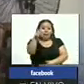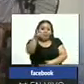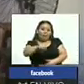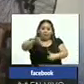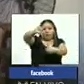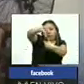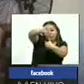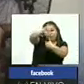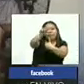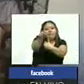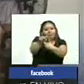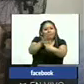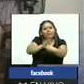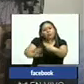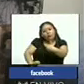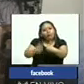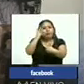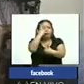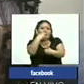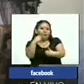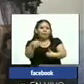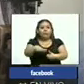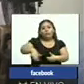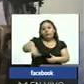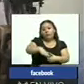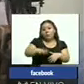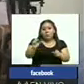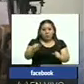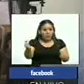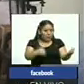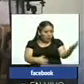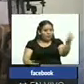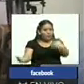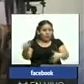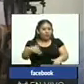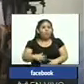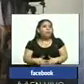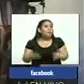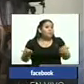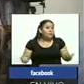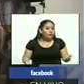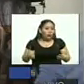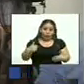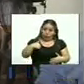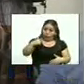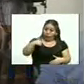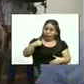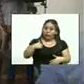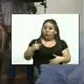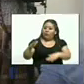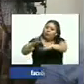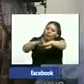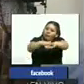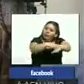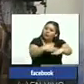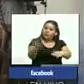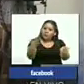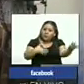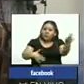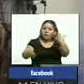Pulgarcito, tantos lugares bonitos que tiene para que todos vengamos a visitar. Y les hago también la invitación a